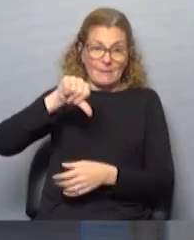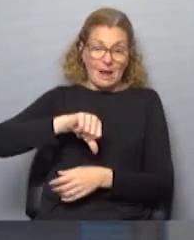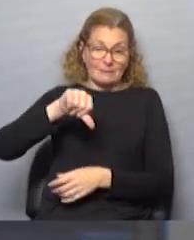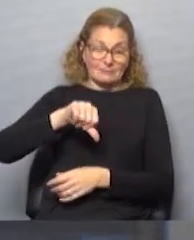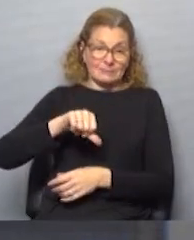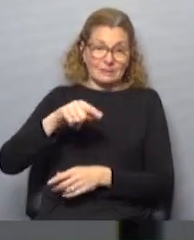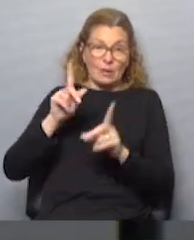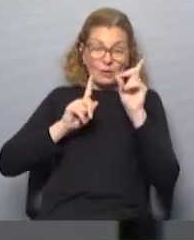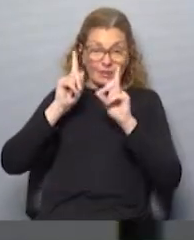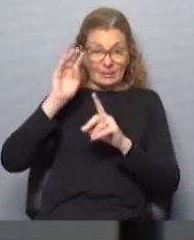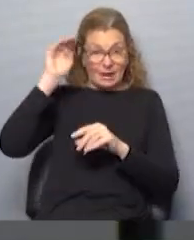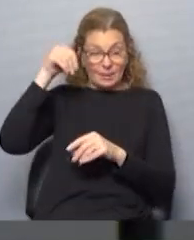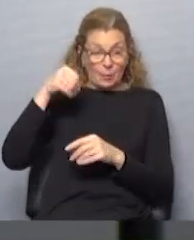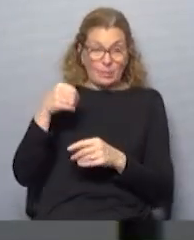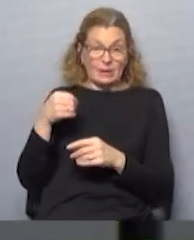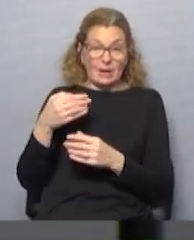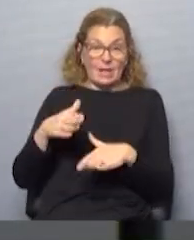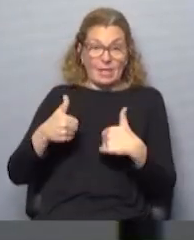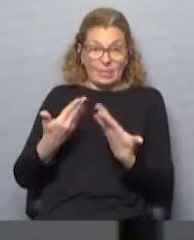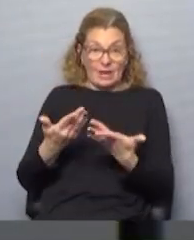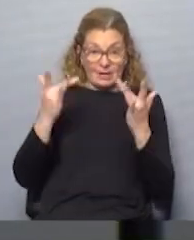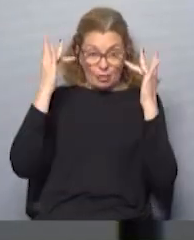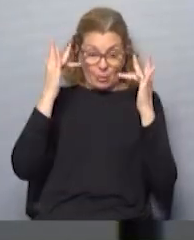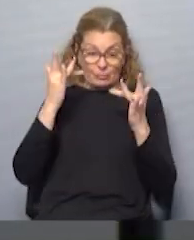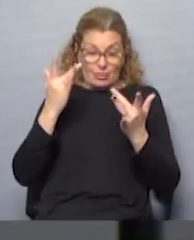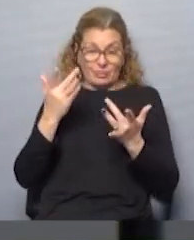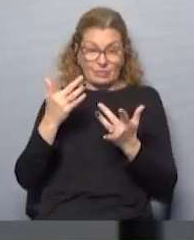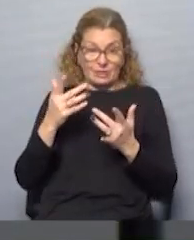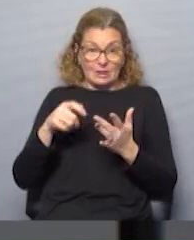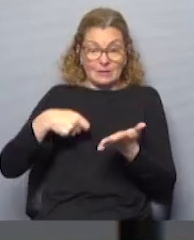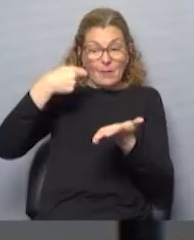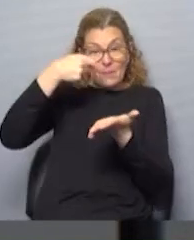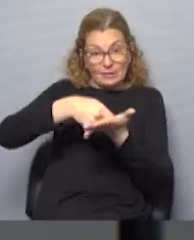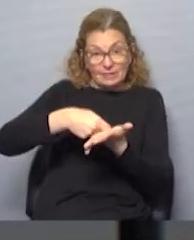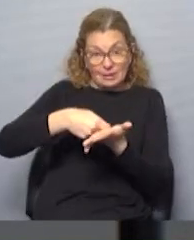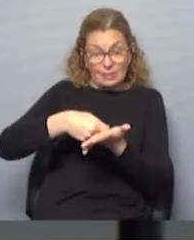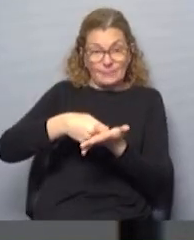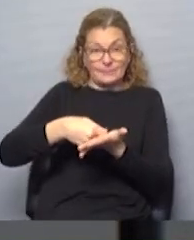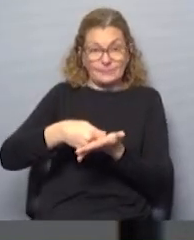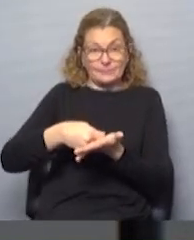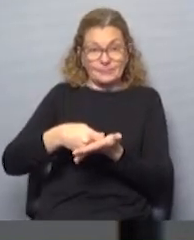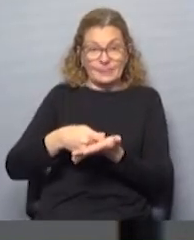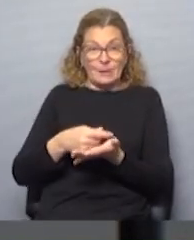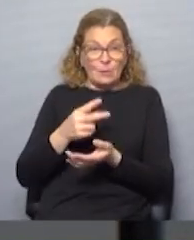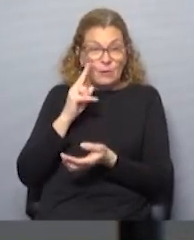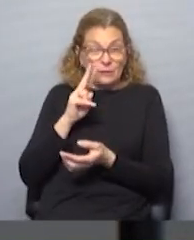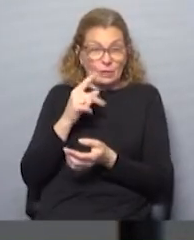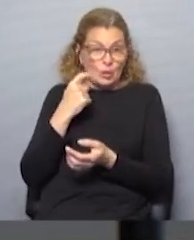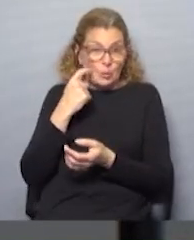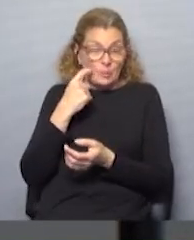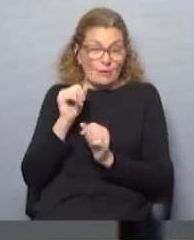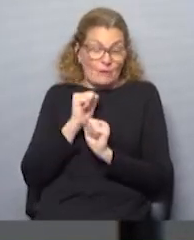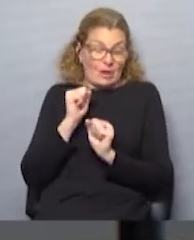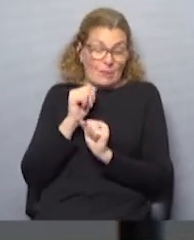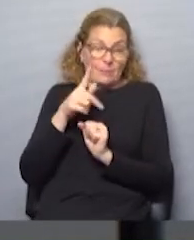si la universidad de la república brinda educación y se ha invertido este digo lo estamos viendo a nivel de números y es muy frío